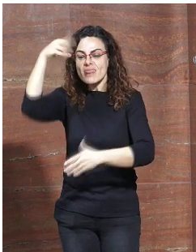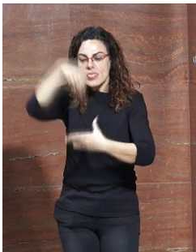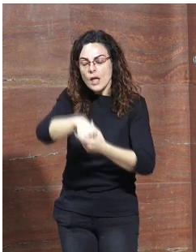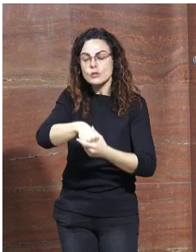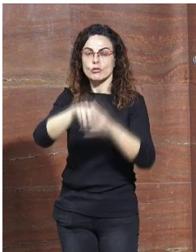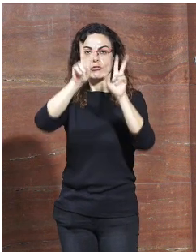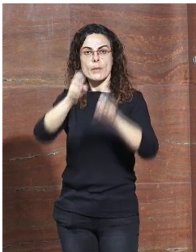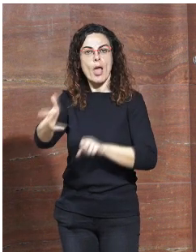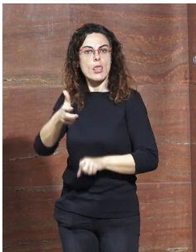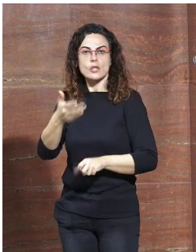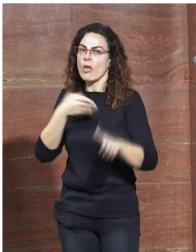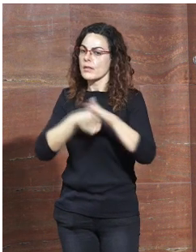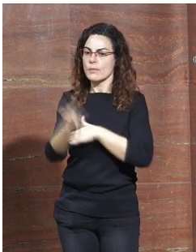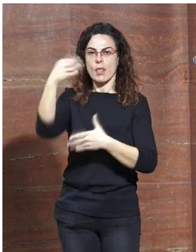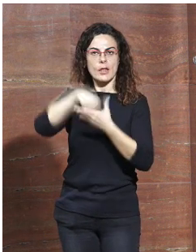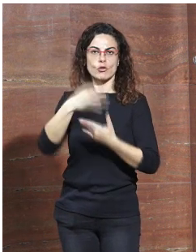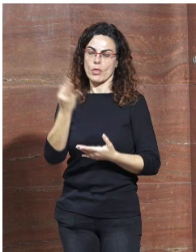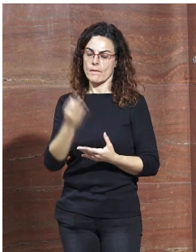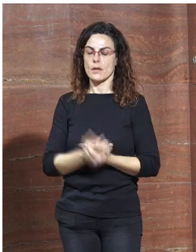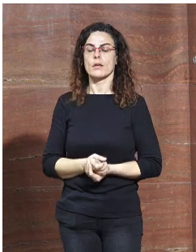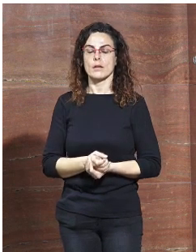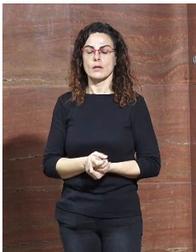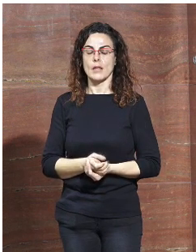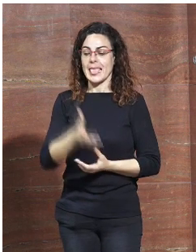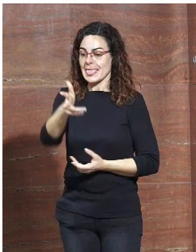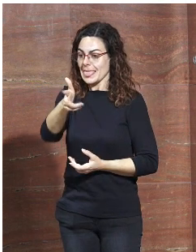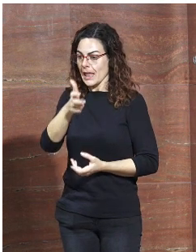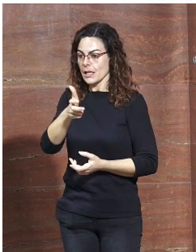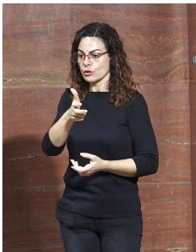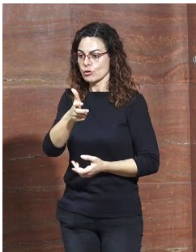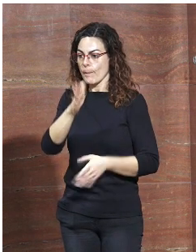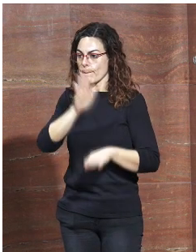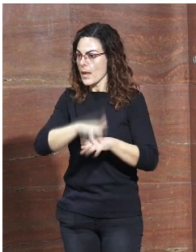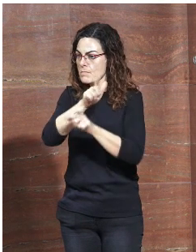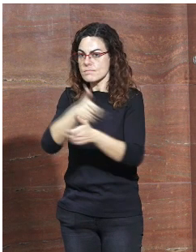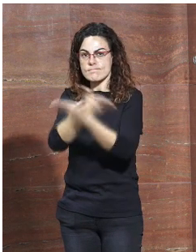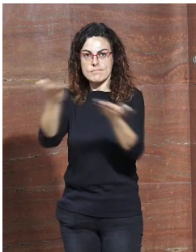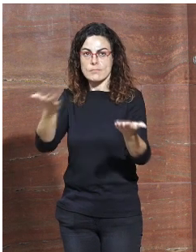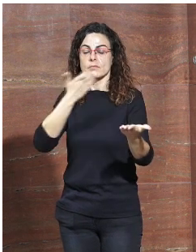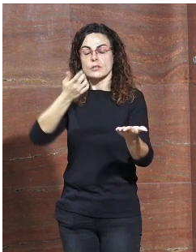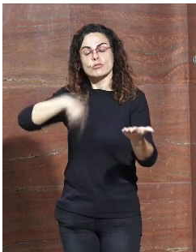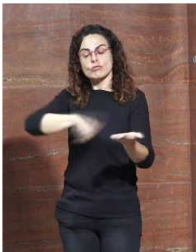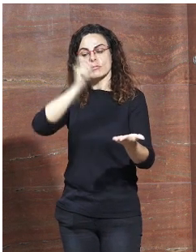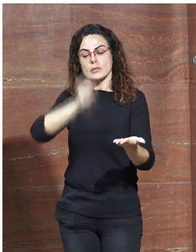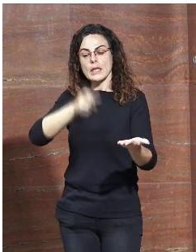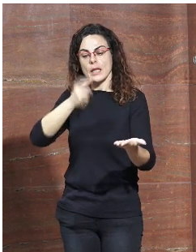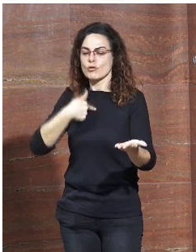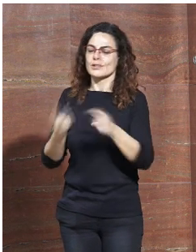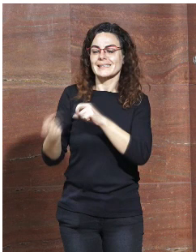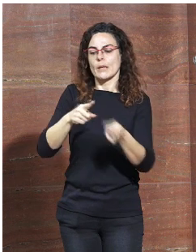derechos, es decir, todo lo que tiene que tener un derecho para existir. Si hacemos, que siempre hago este